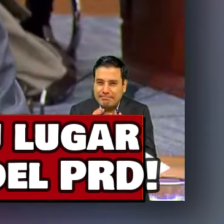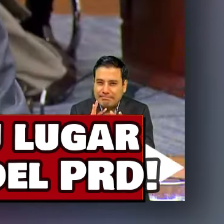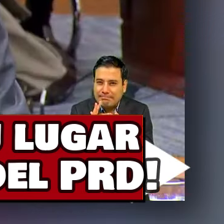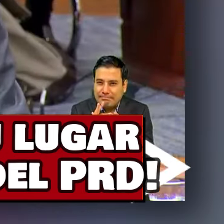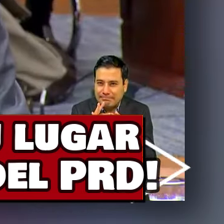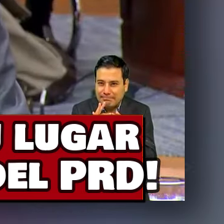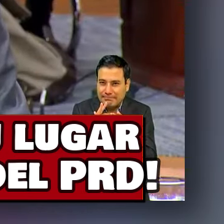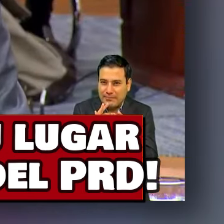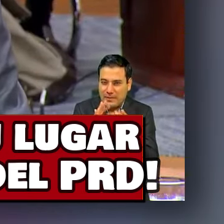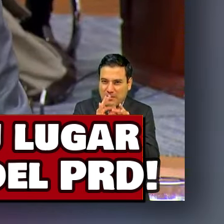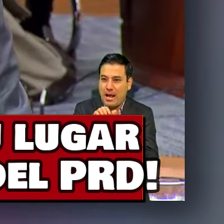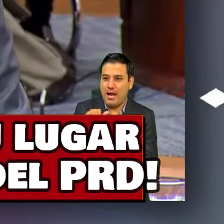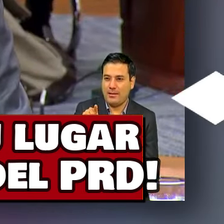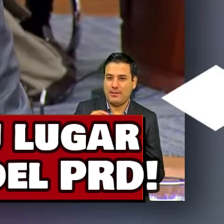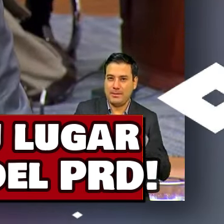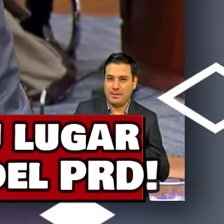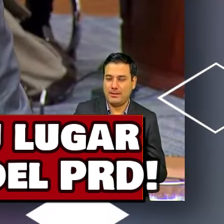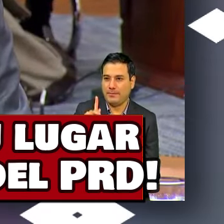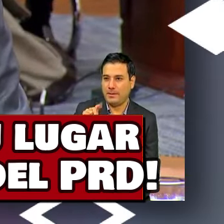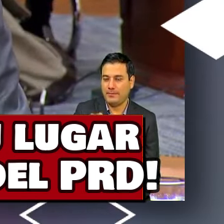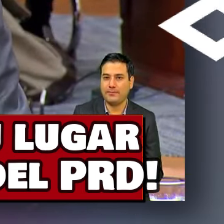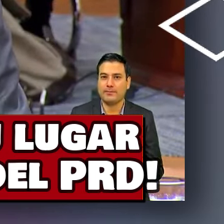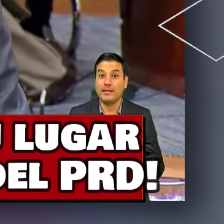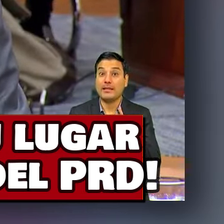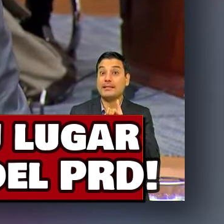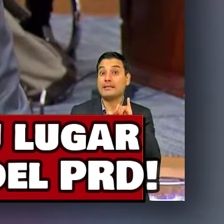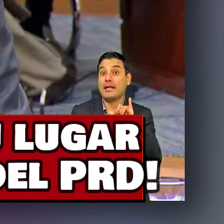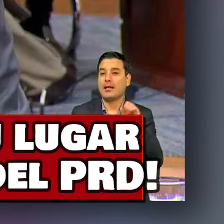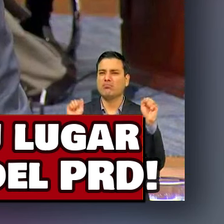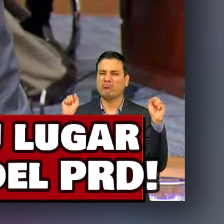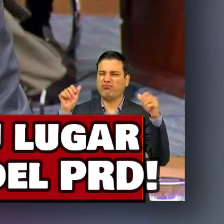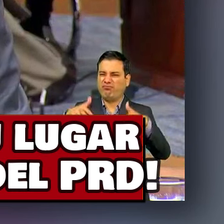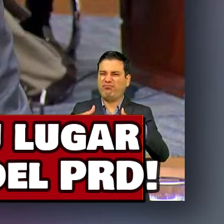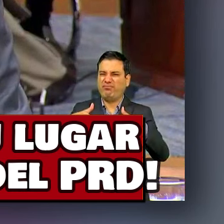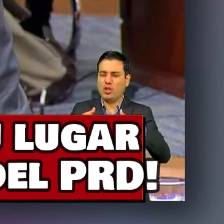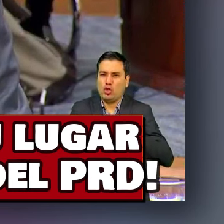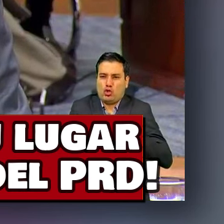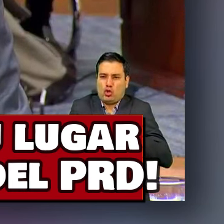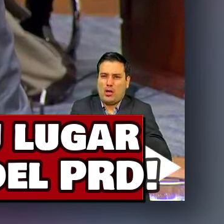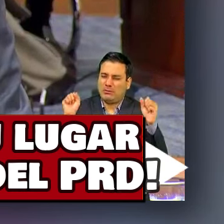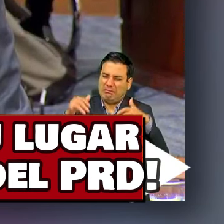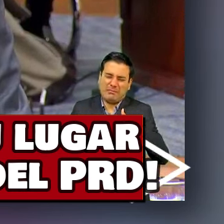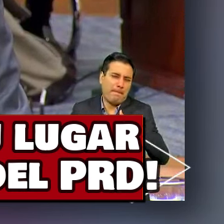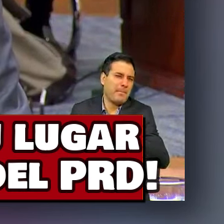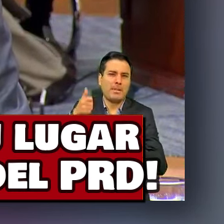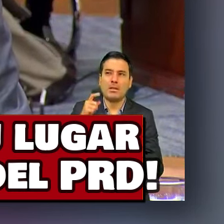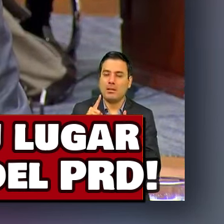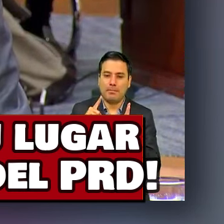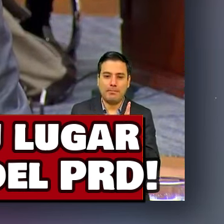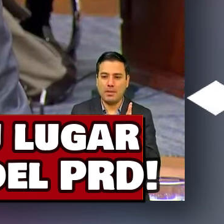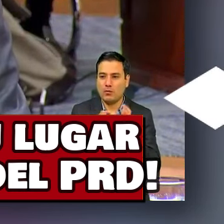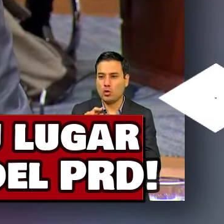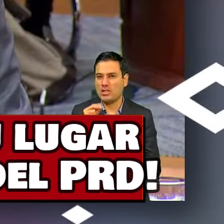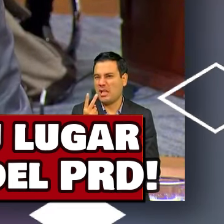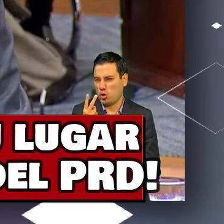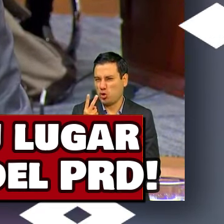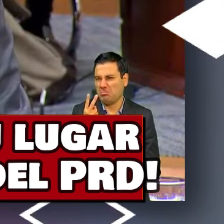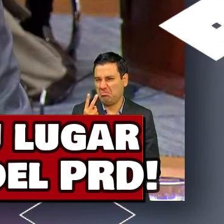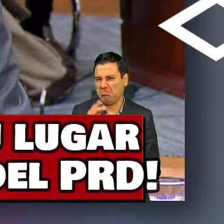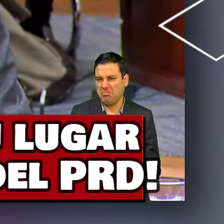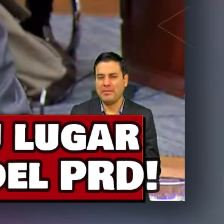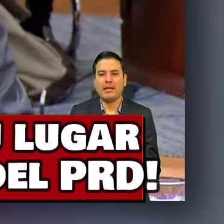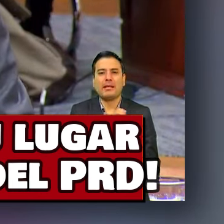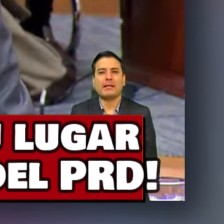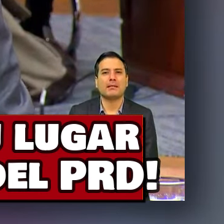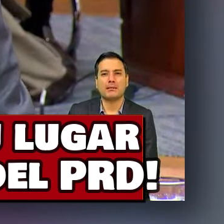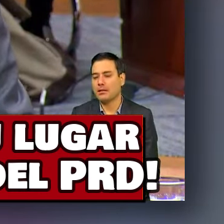el representante del PT. La izquierda llenó por primera vez el Zócalo, hasta donde mi memoria alcanza, en 1982, con la